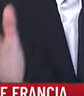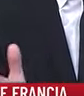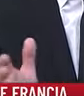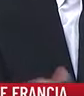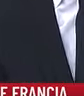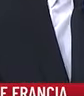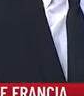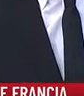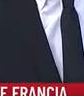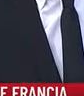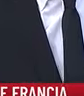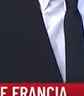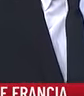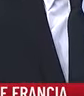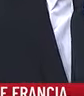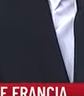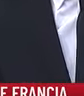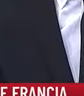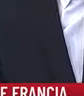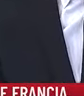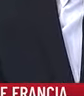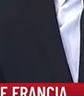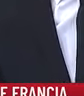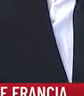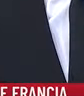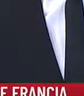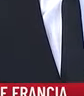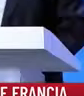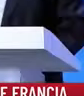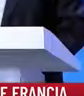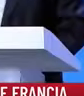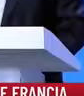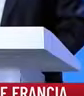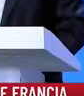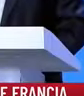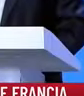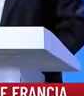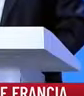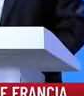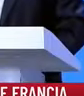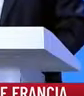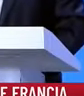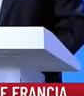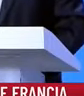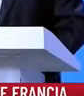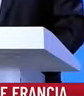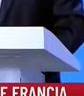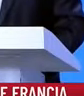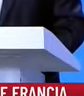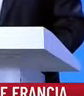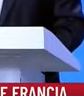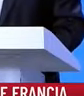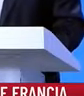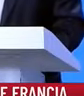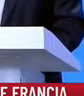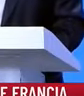romper definitivamente ese acuerdo en el frente de todos? Mirá, Cristina está indigestada porque ve que